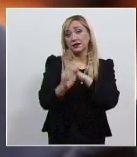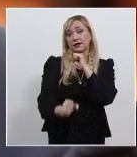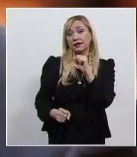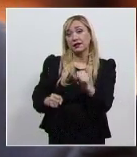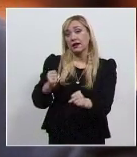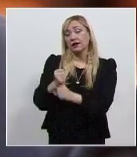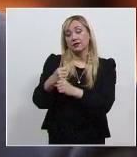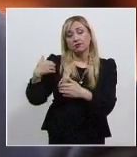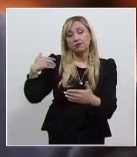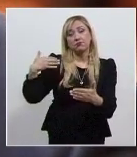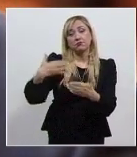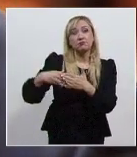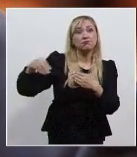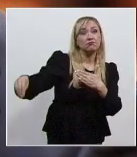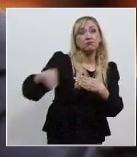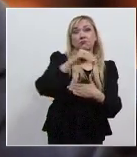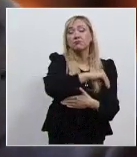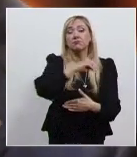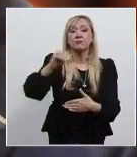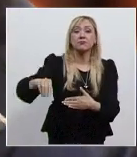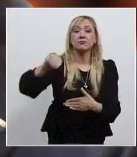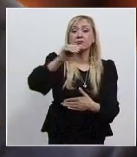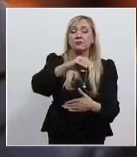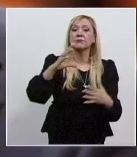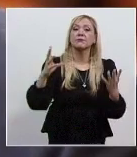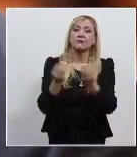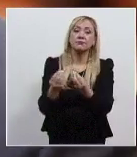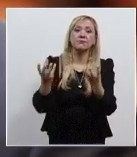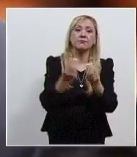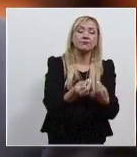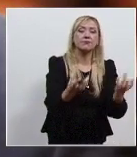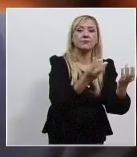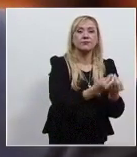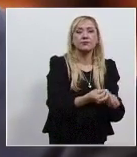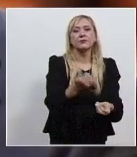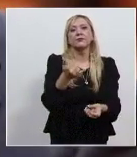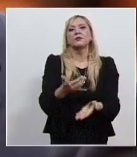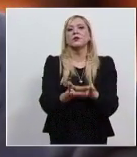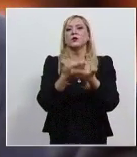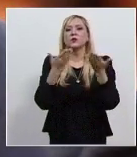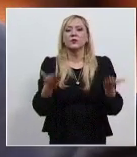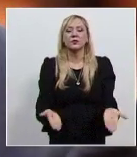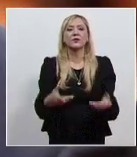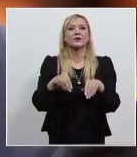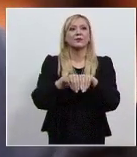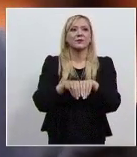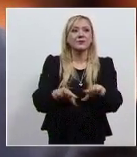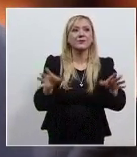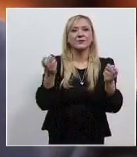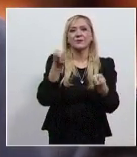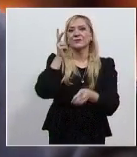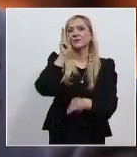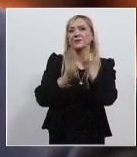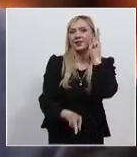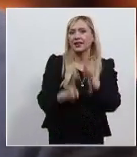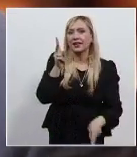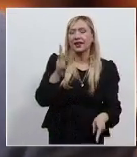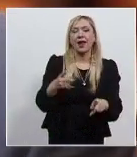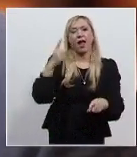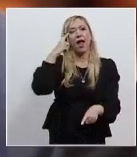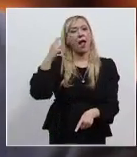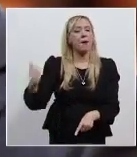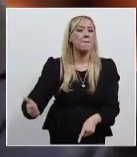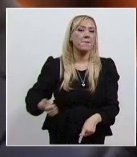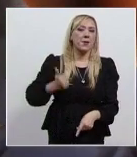los trabajos y como todo ejercicio de comunicación tenemos la oportunidad